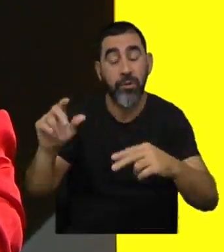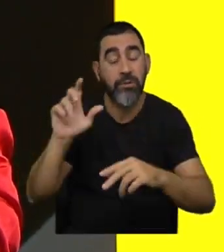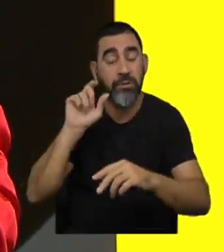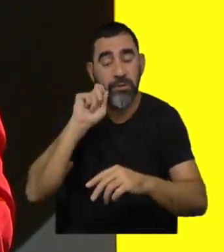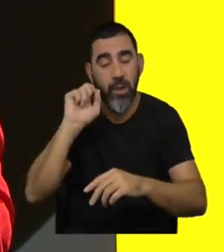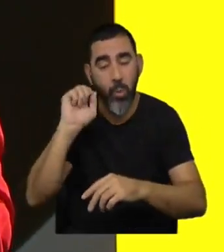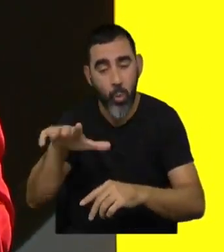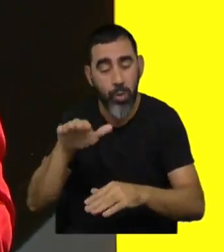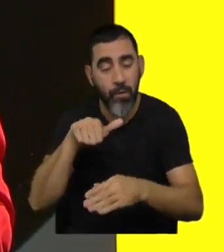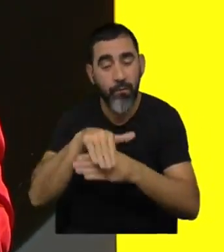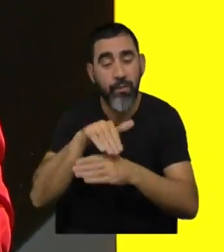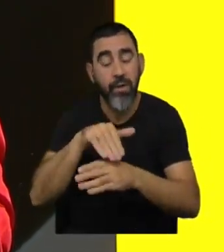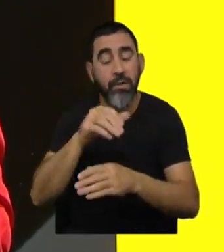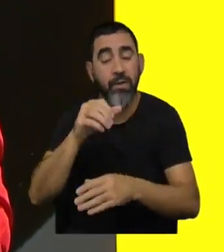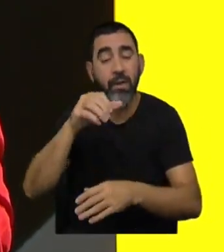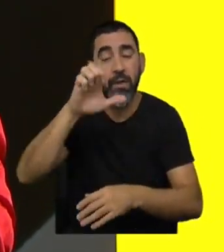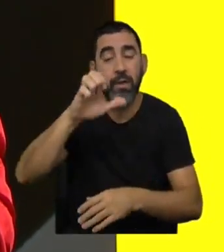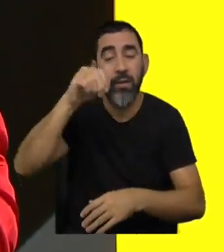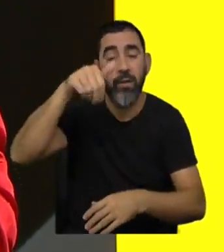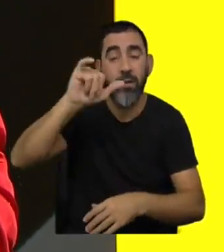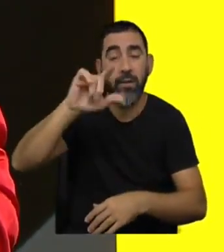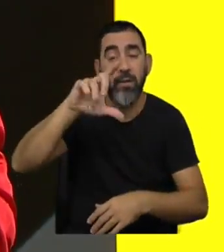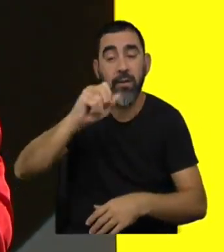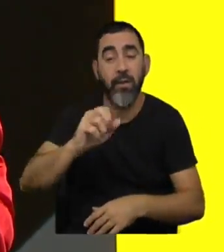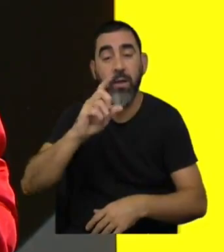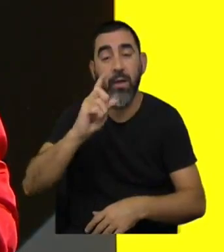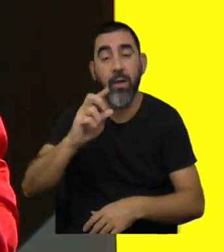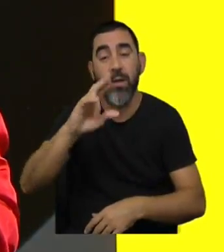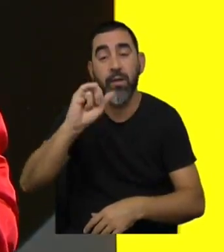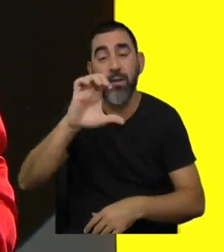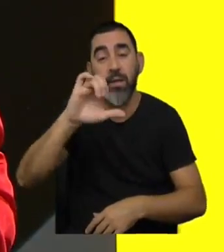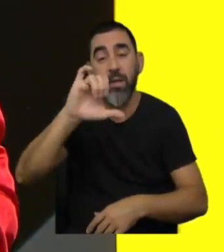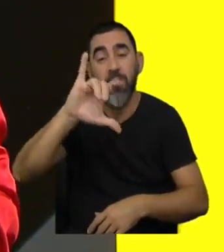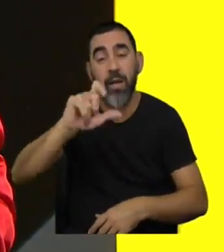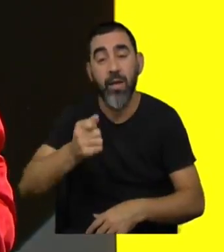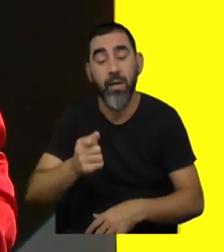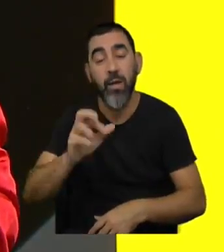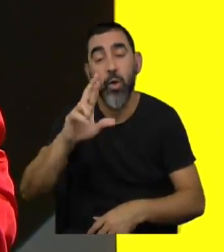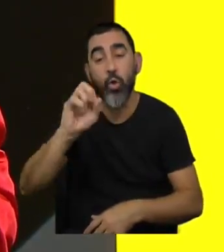nos felicitaron por el programa. Enilda, Graciela y Rosa, un saludo para ellas y gracias